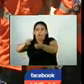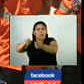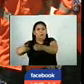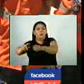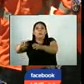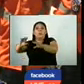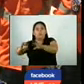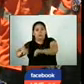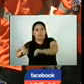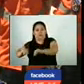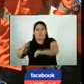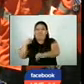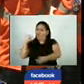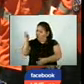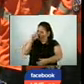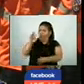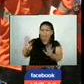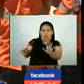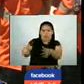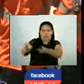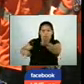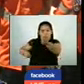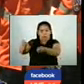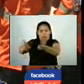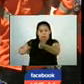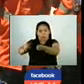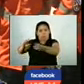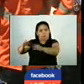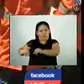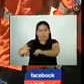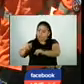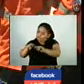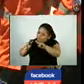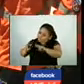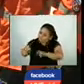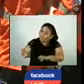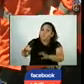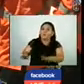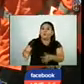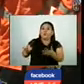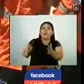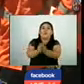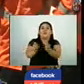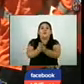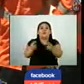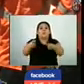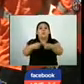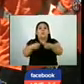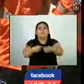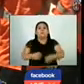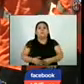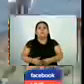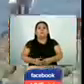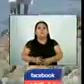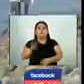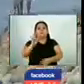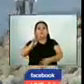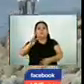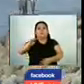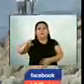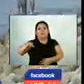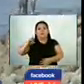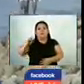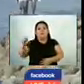apagados. Parece raro, pero suele pasar, y cuando investigamos las causas se debe a problemas eléctricos. Son 42.000